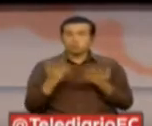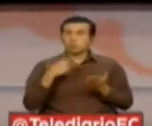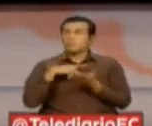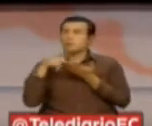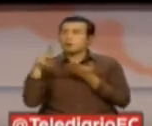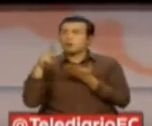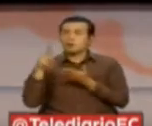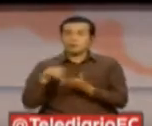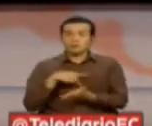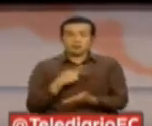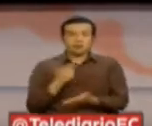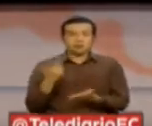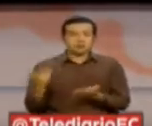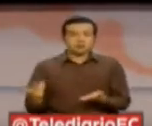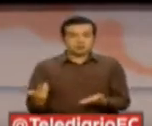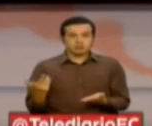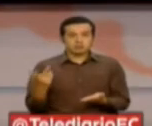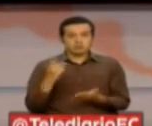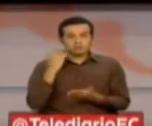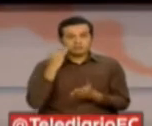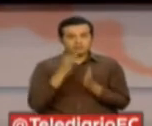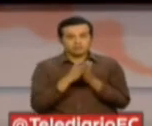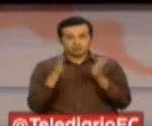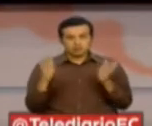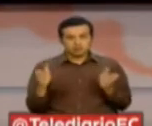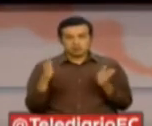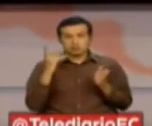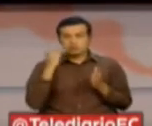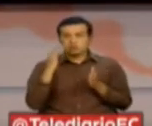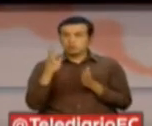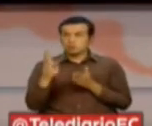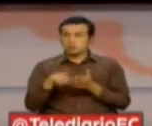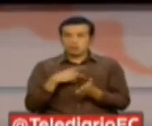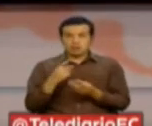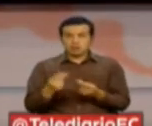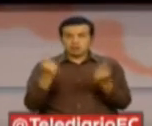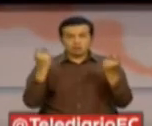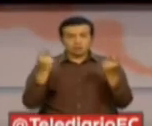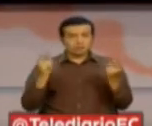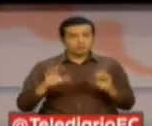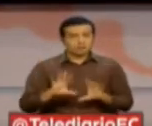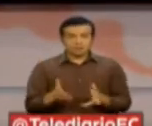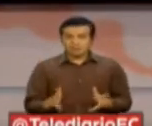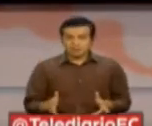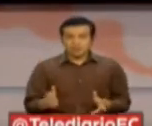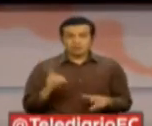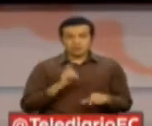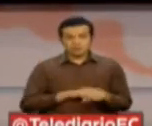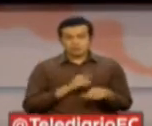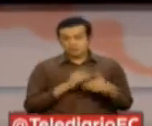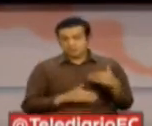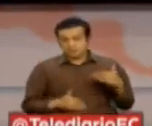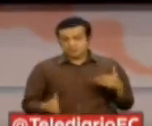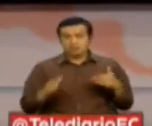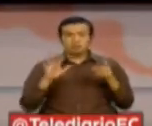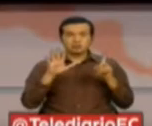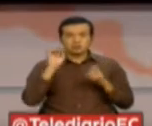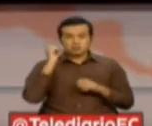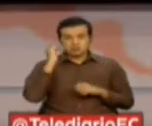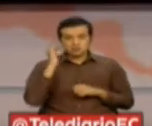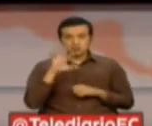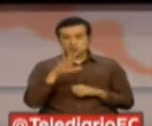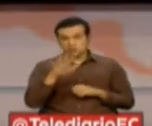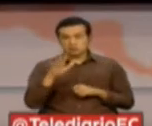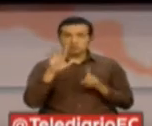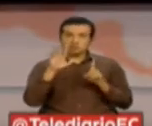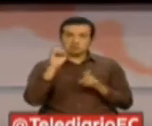pago y en cuanto cobro y en este caso tenemos plazos de cobro que no son inmediatos en la mayoría de casos son extendidos como digo están 60 días más